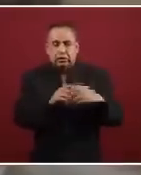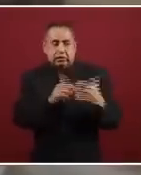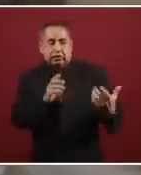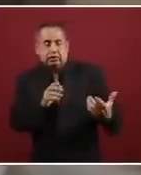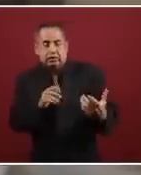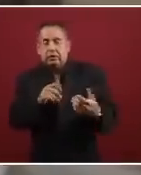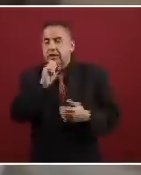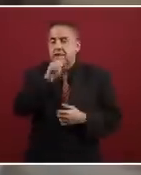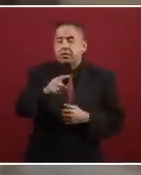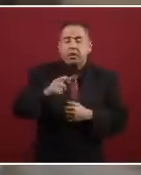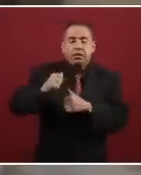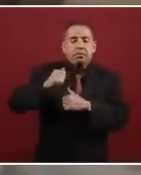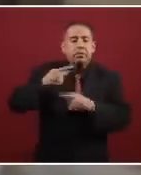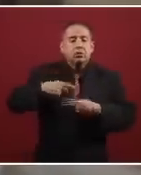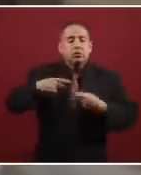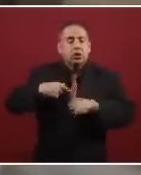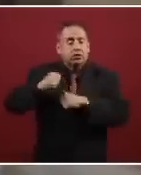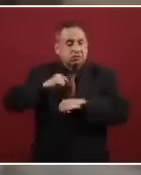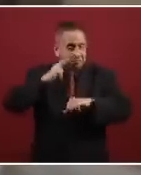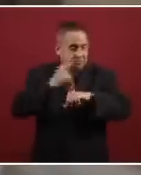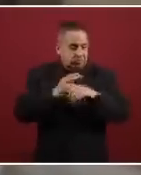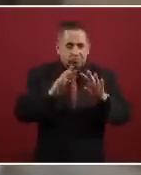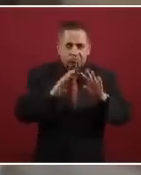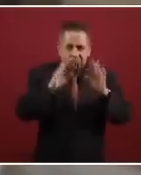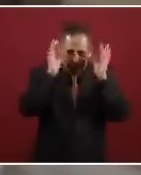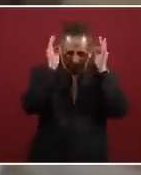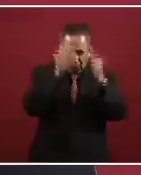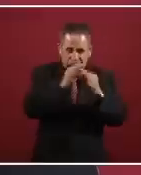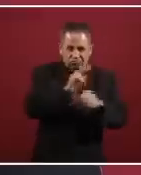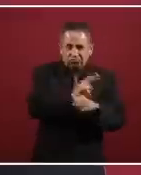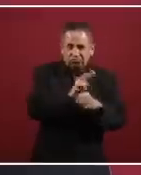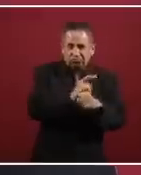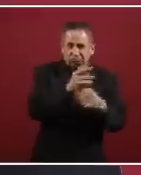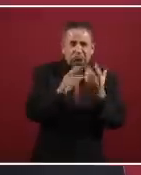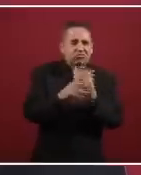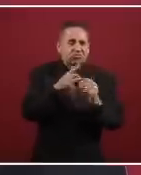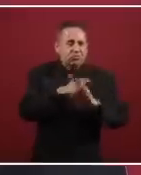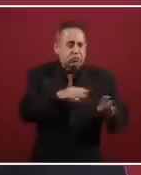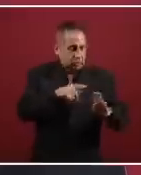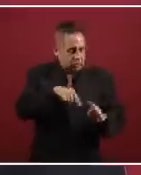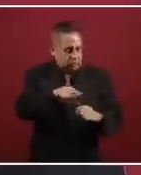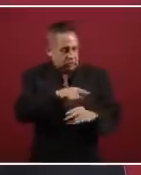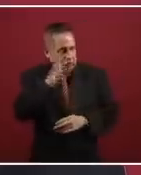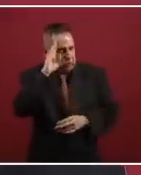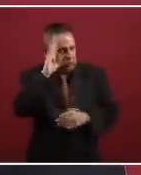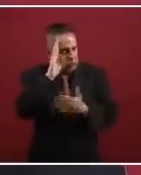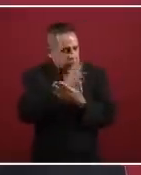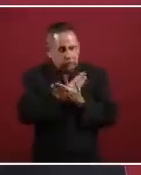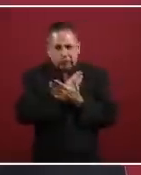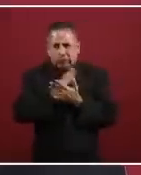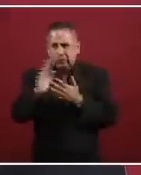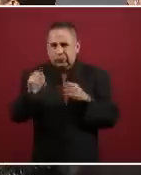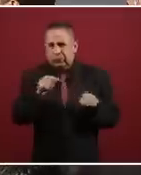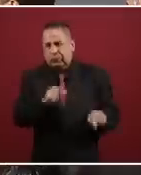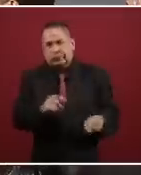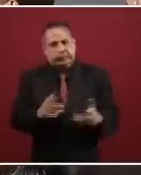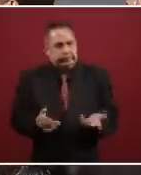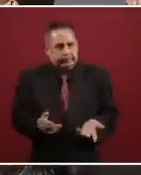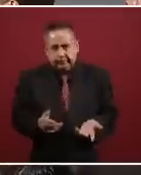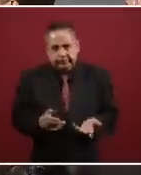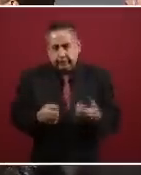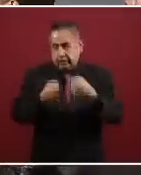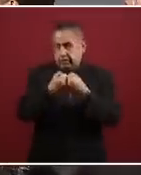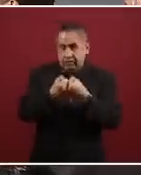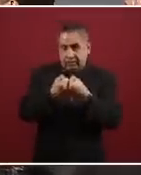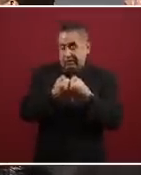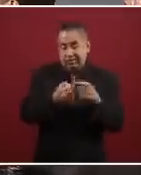los albergues de migrantes, de algunos excesos que se están cometiendo en la